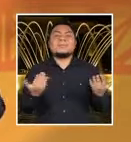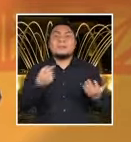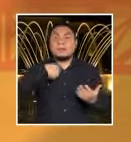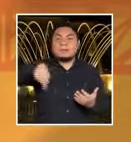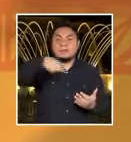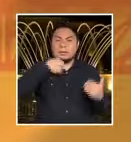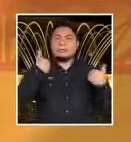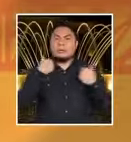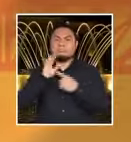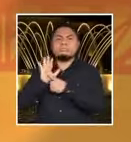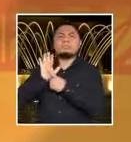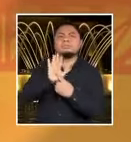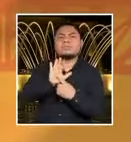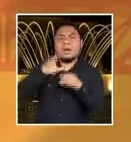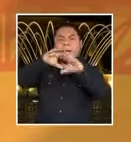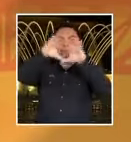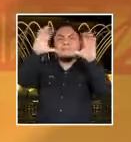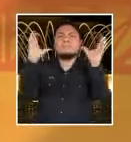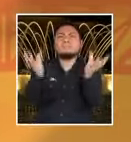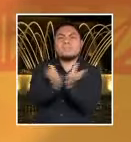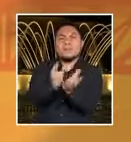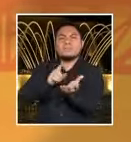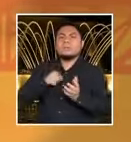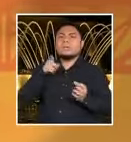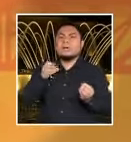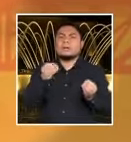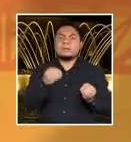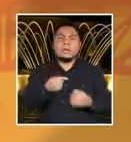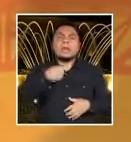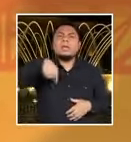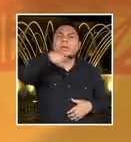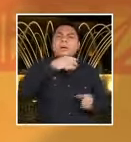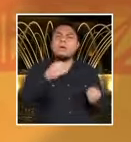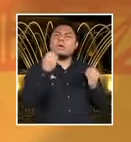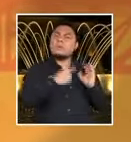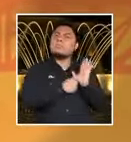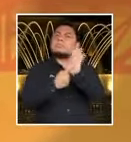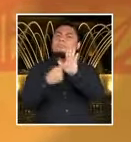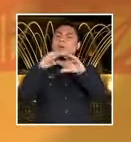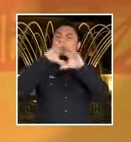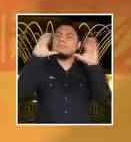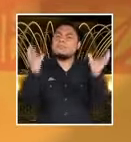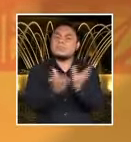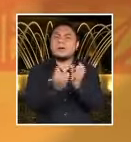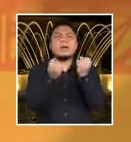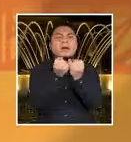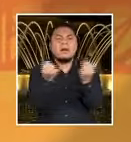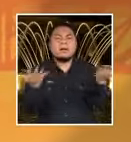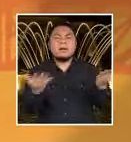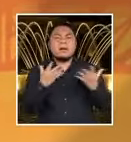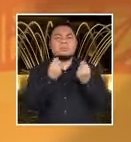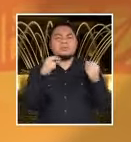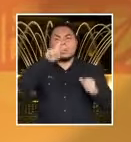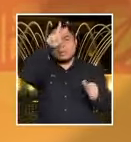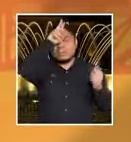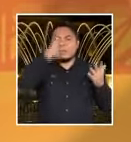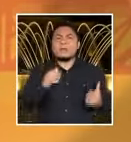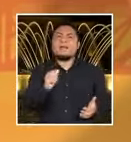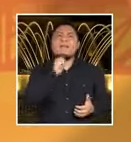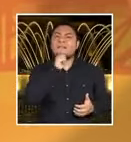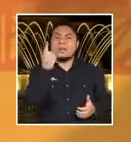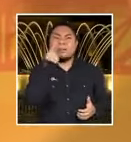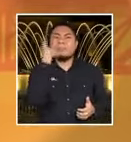tenemos que mostrarle al mundo. Pero ¿cómo vamos a mostrar al mundo algo que muchos peruanos todavía